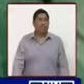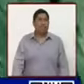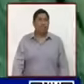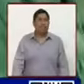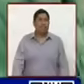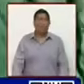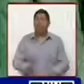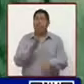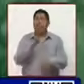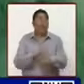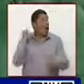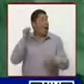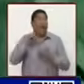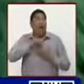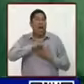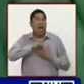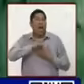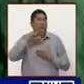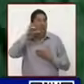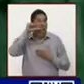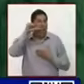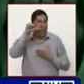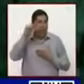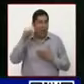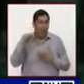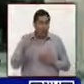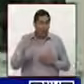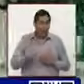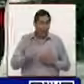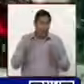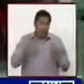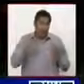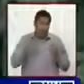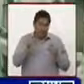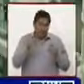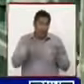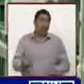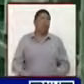Y llama el alma, pues. Te enfermas y te mueres.